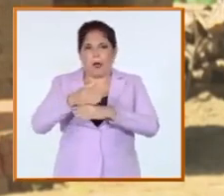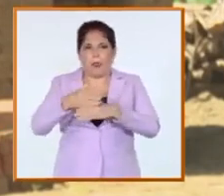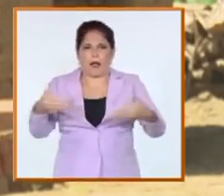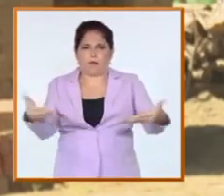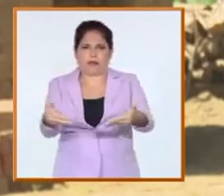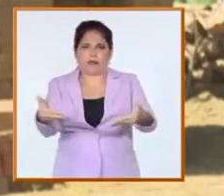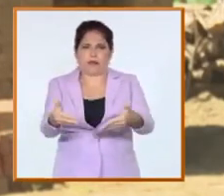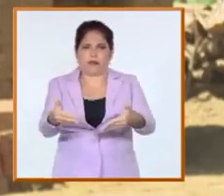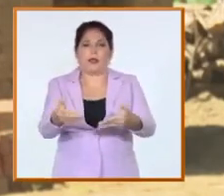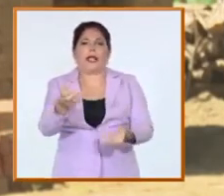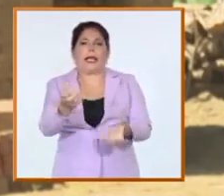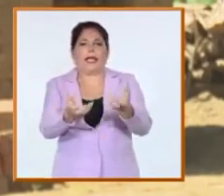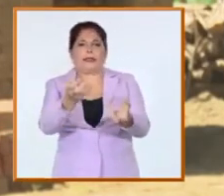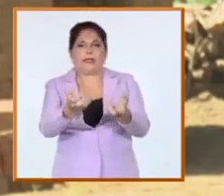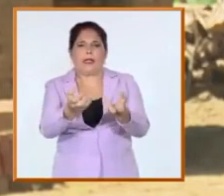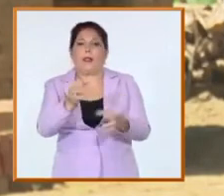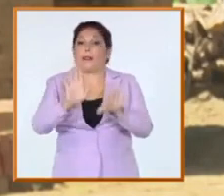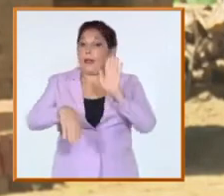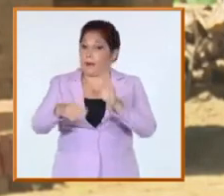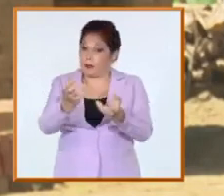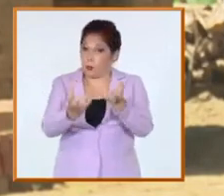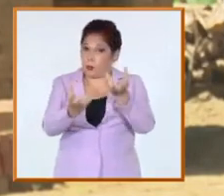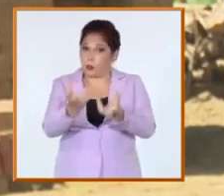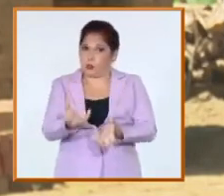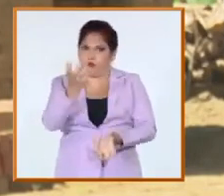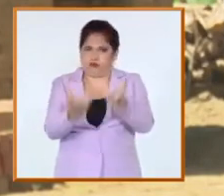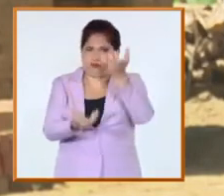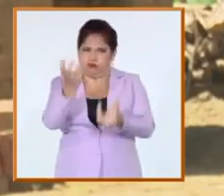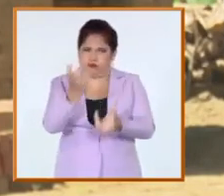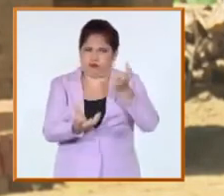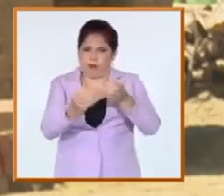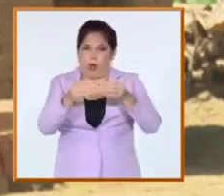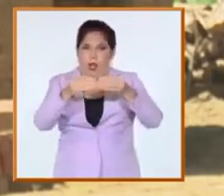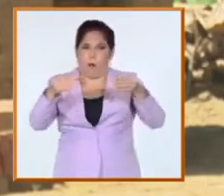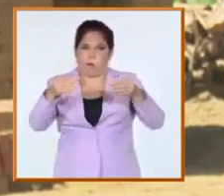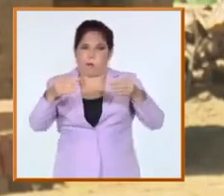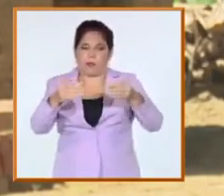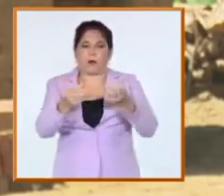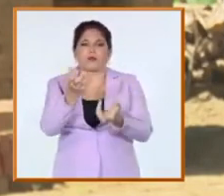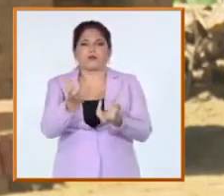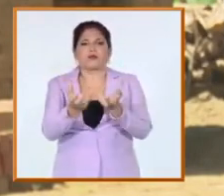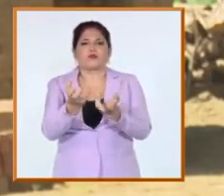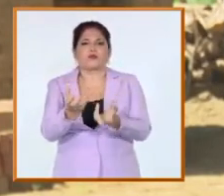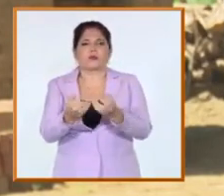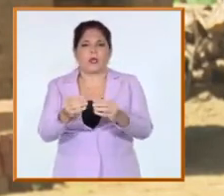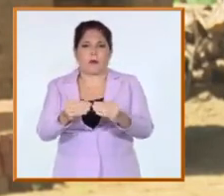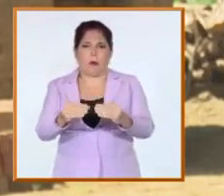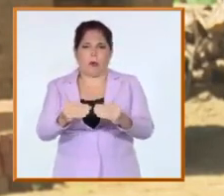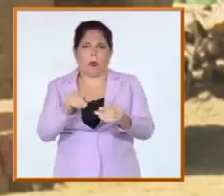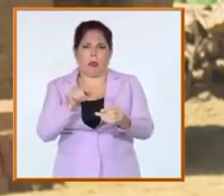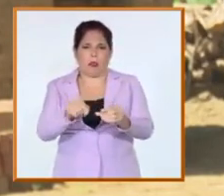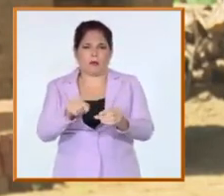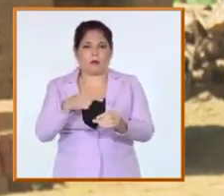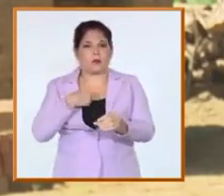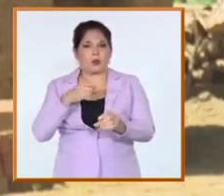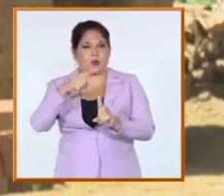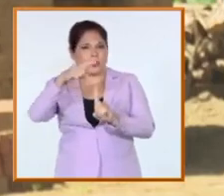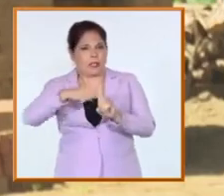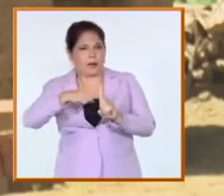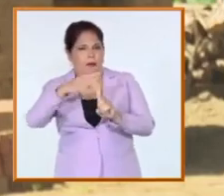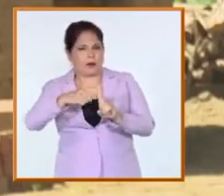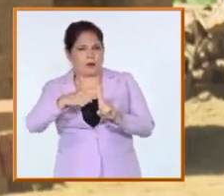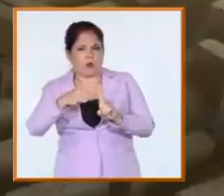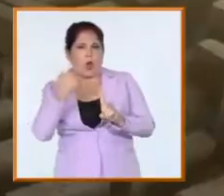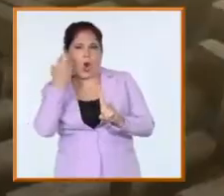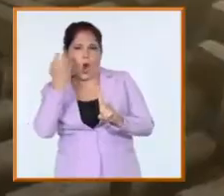ya lleva una canela más fuerte de unos 800 900 grados de temperatura donde nosotros lo medimos por